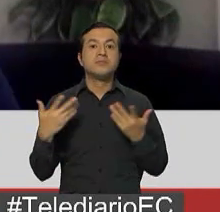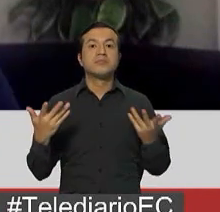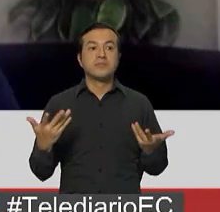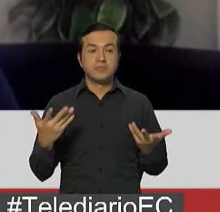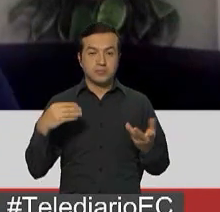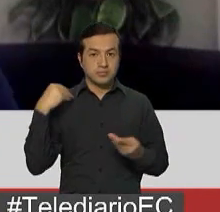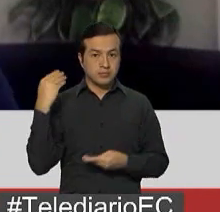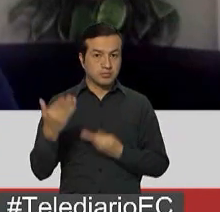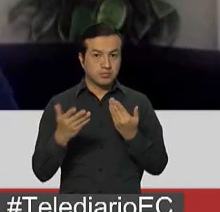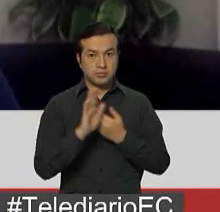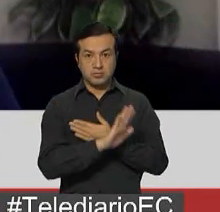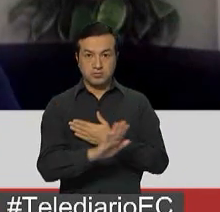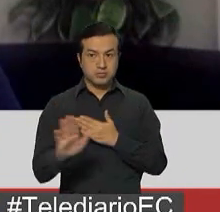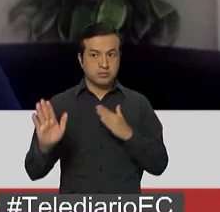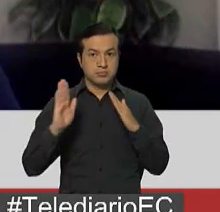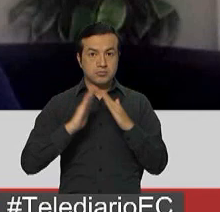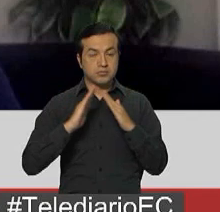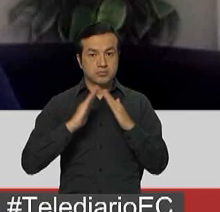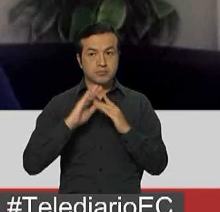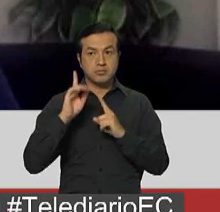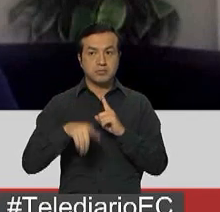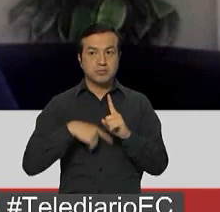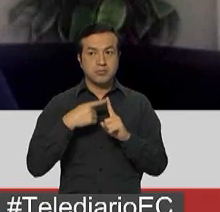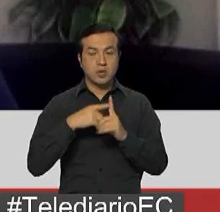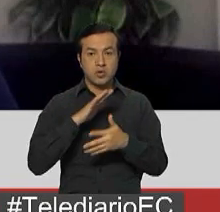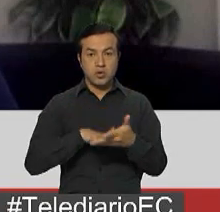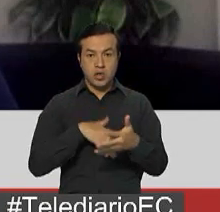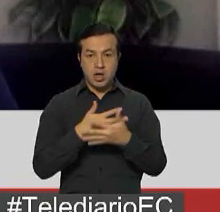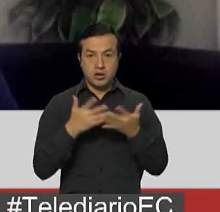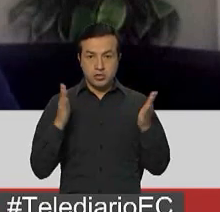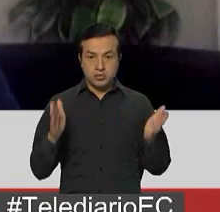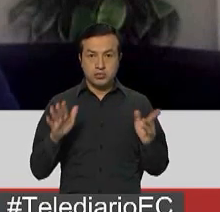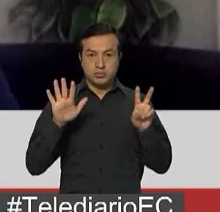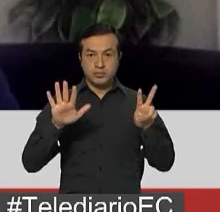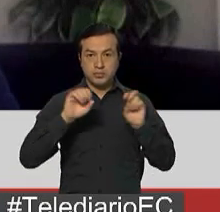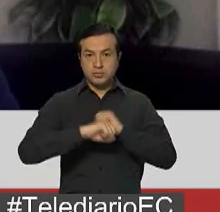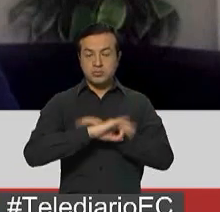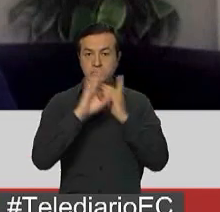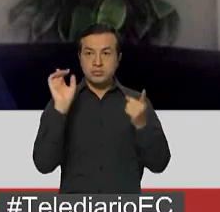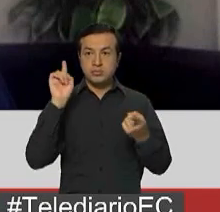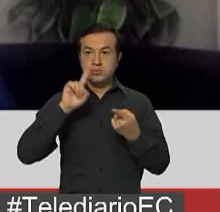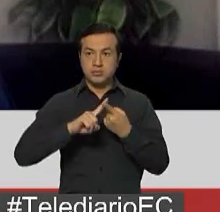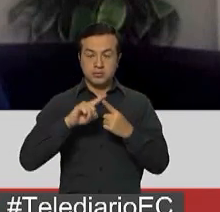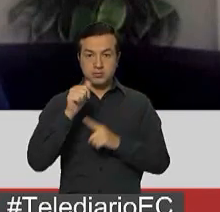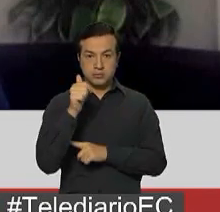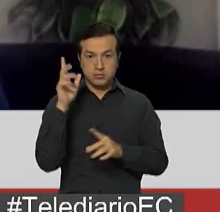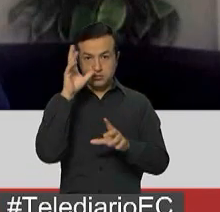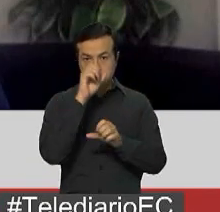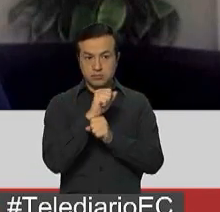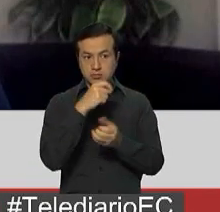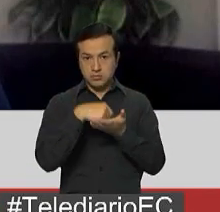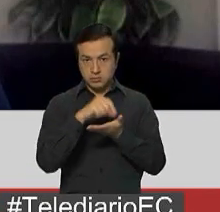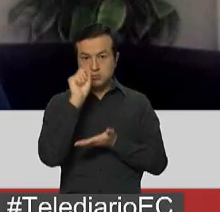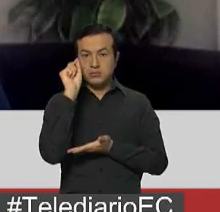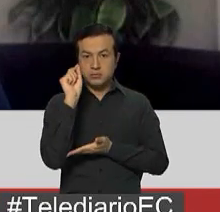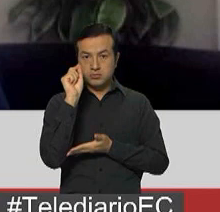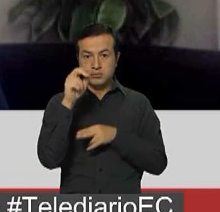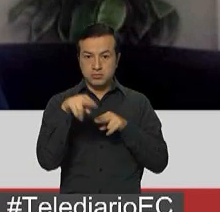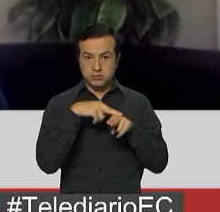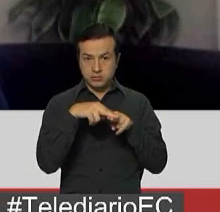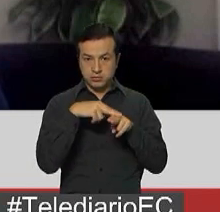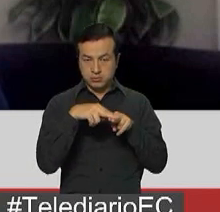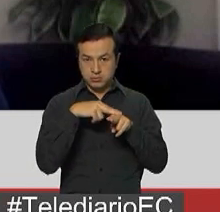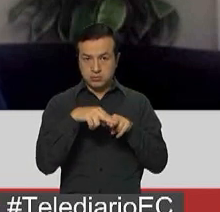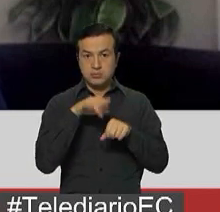ese entrega a domicilio la ampliación del horario de 7 de la mañana a 22 horas se autoriza el servicio de taxis